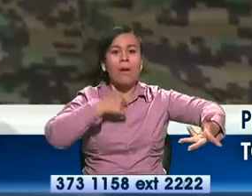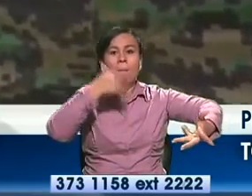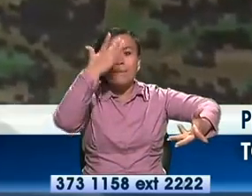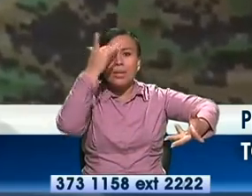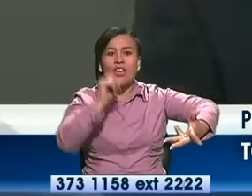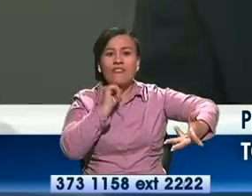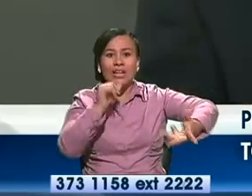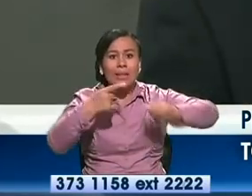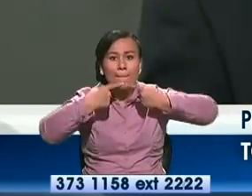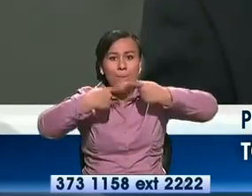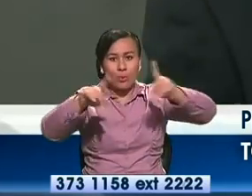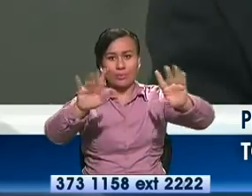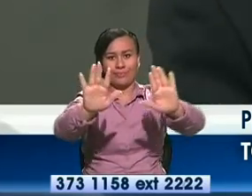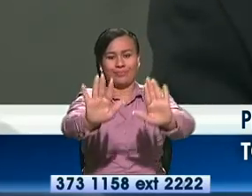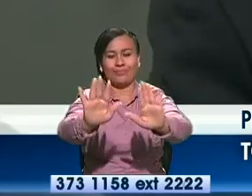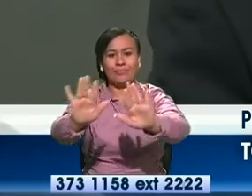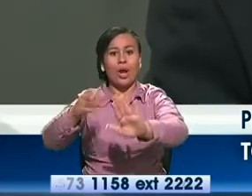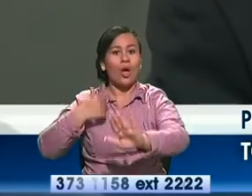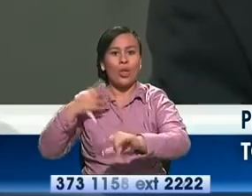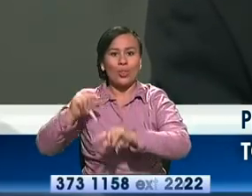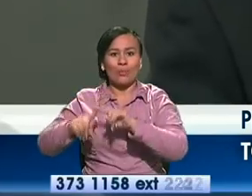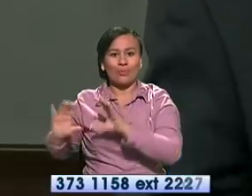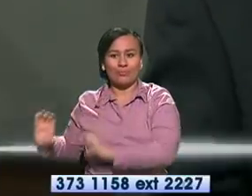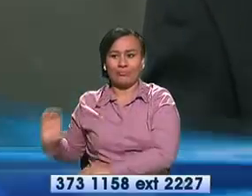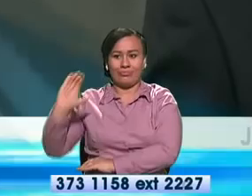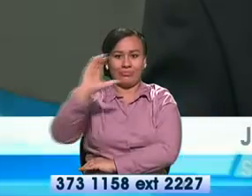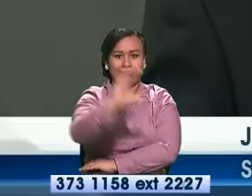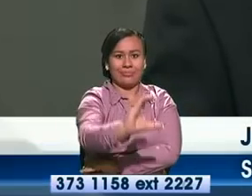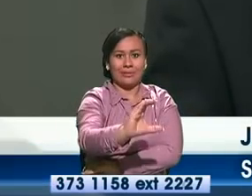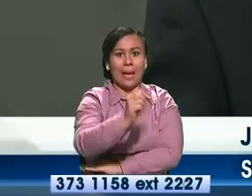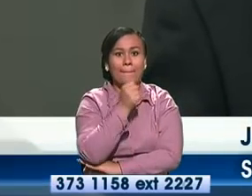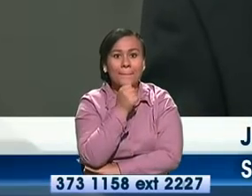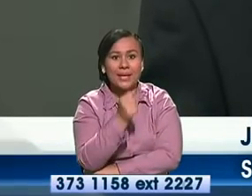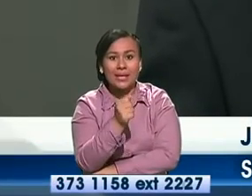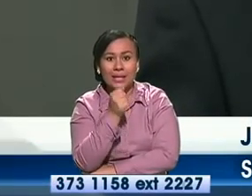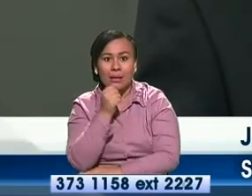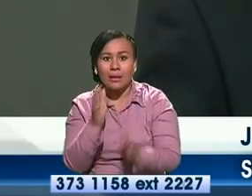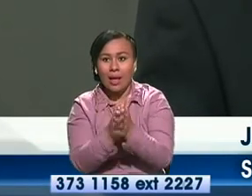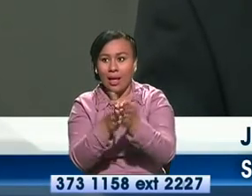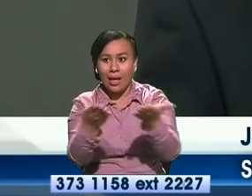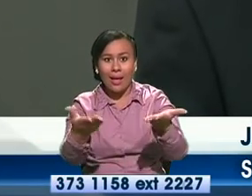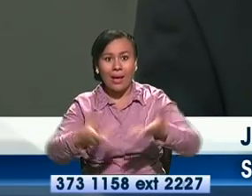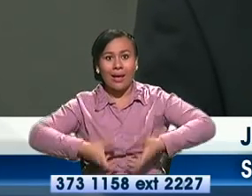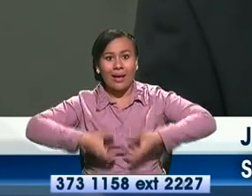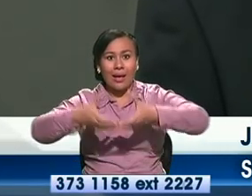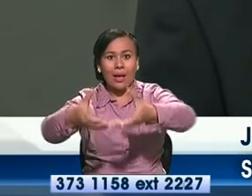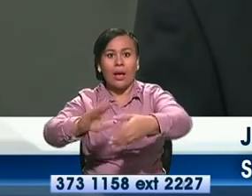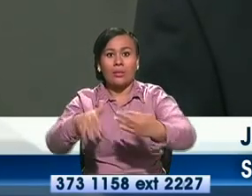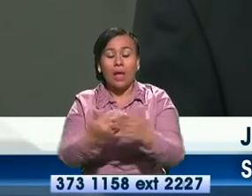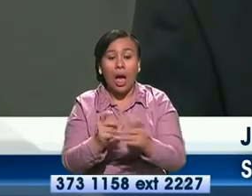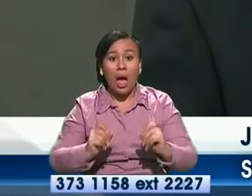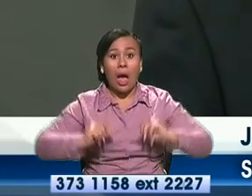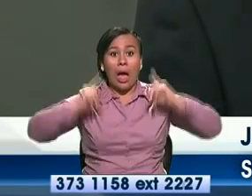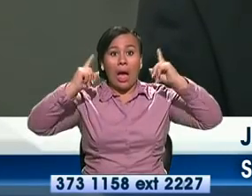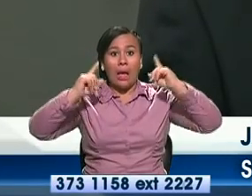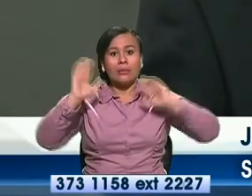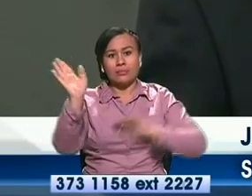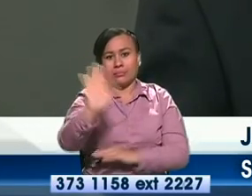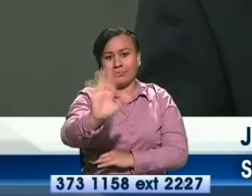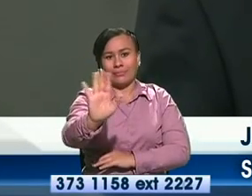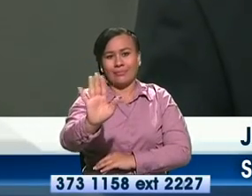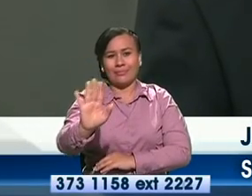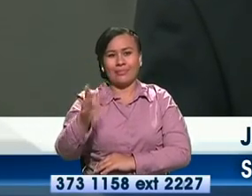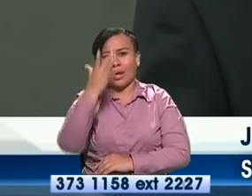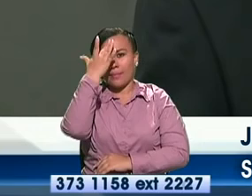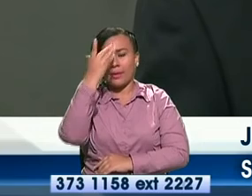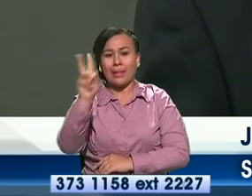ser pública. No se puede entregar toda la información a los medios públicos y no se puede multiplicar eso porque va a llamar a un tema de posible golpe